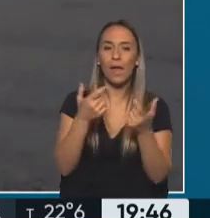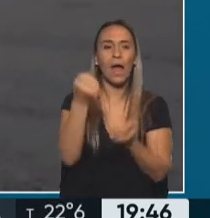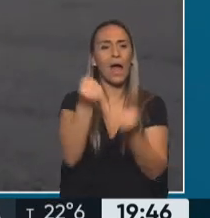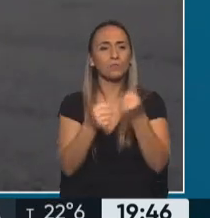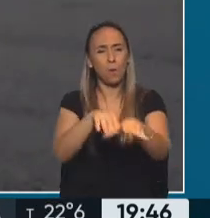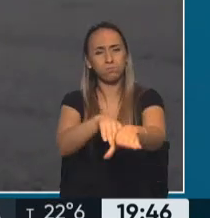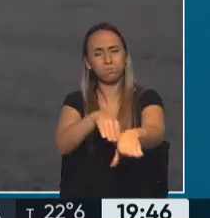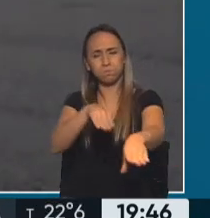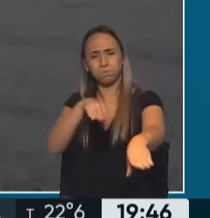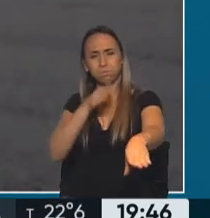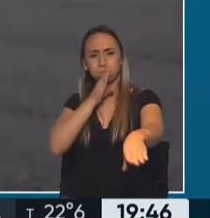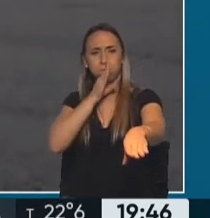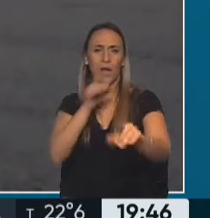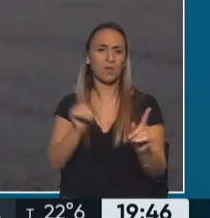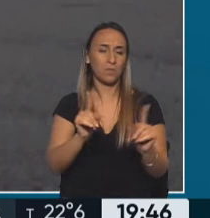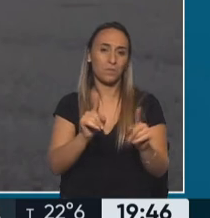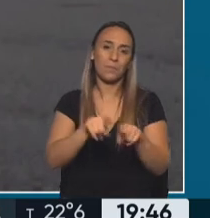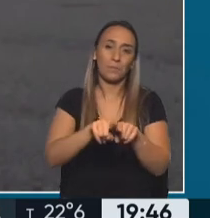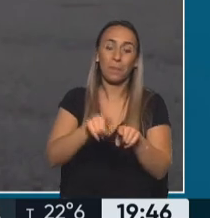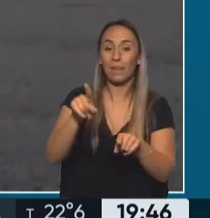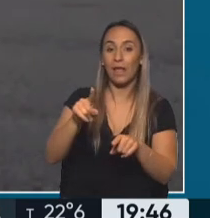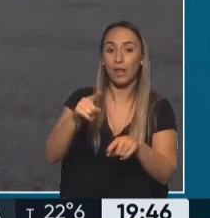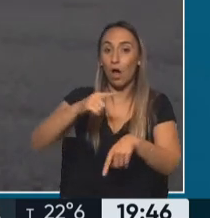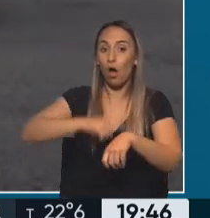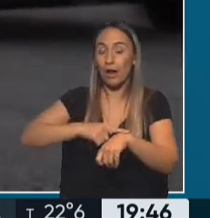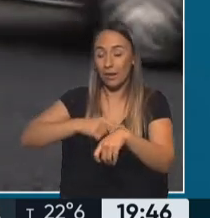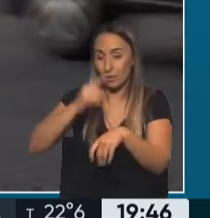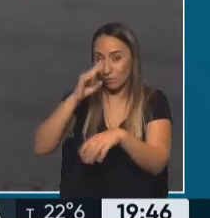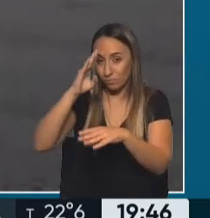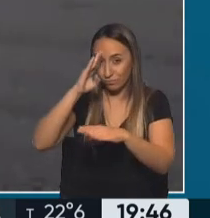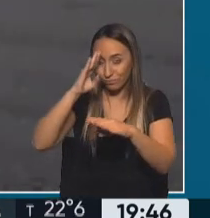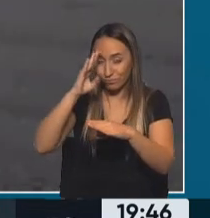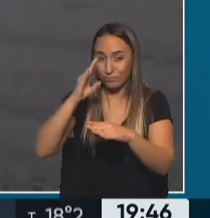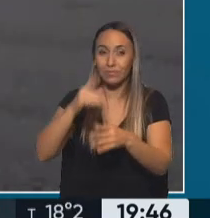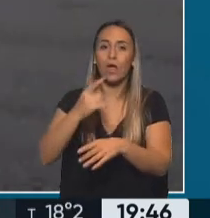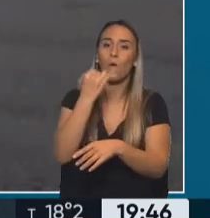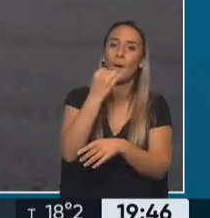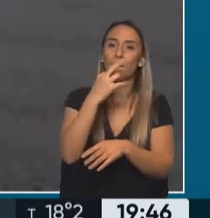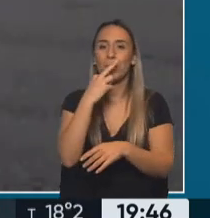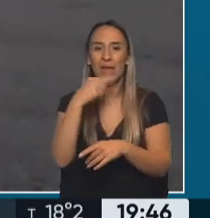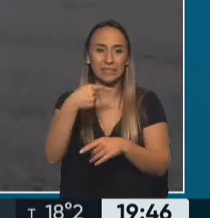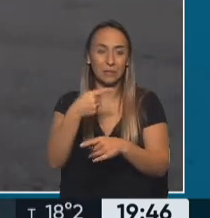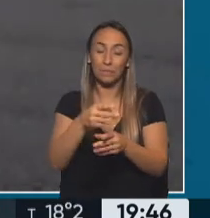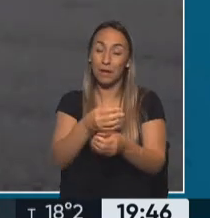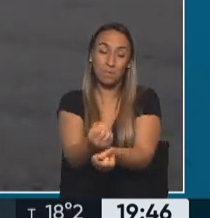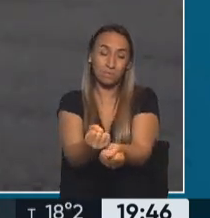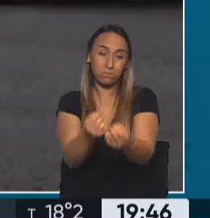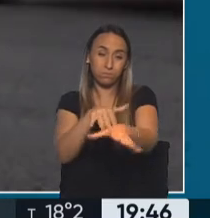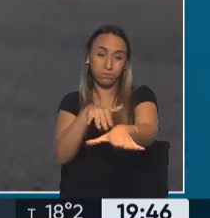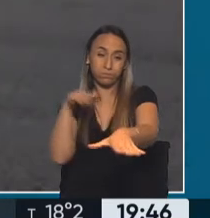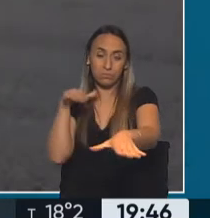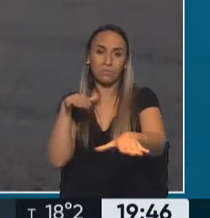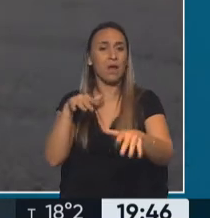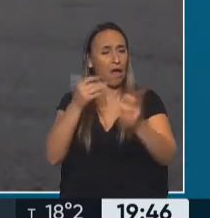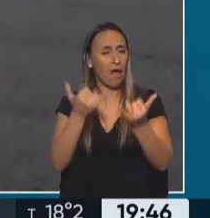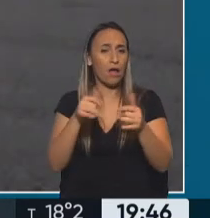de vehículos como se ven en las horas pico de los jueves y viernes de semana santa el tránsito circula